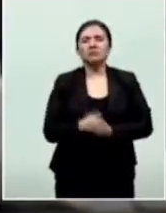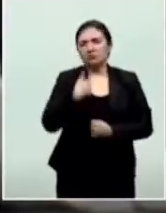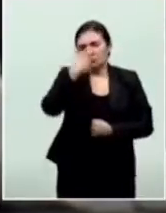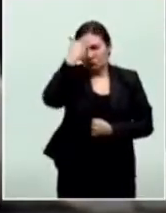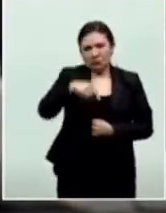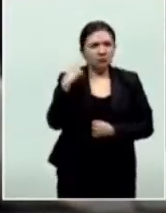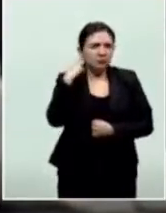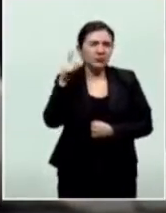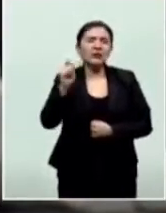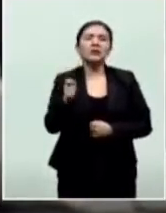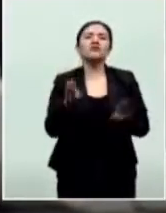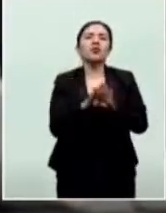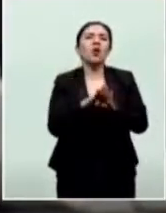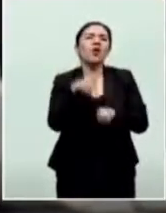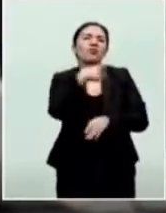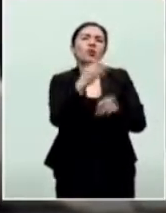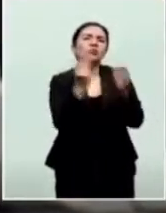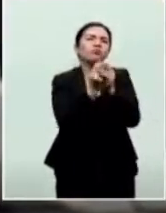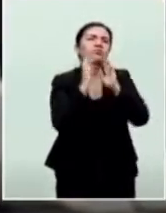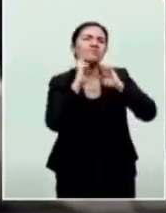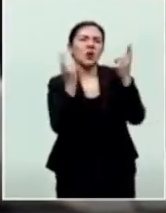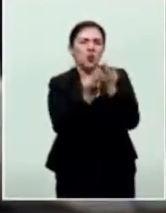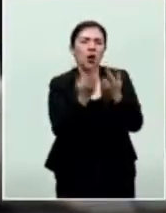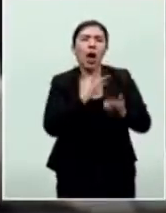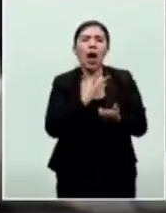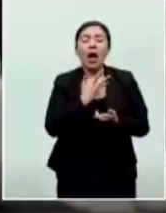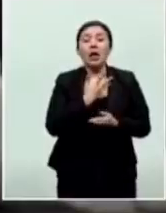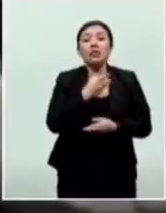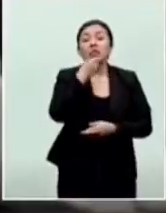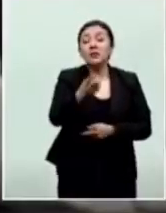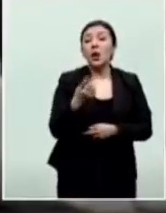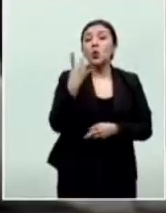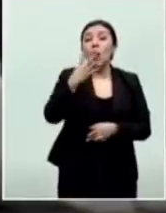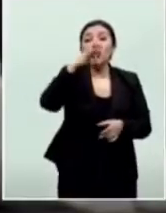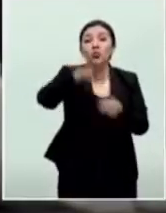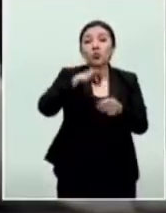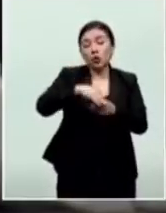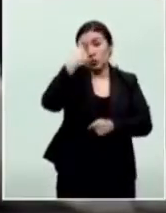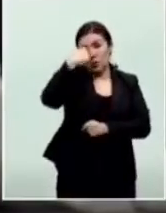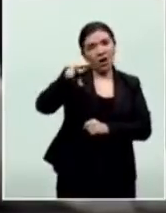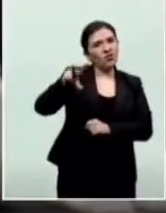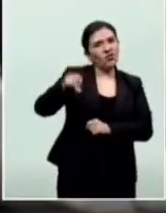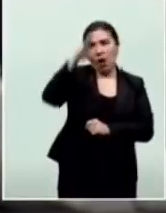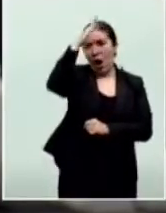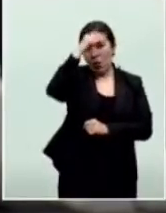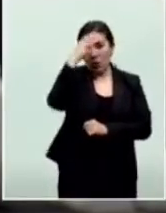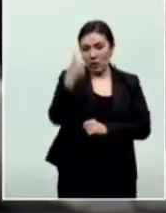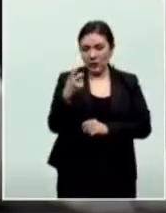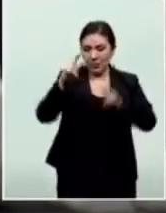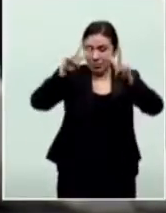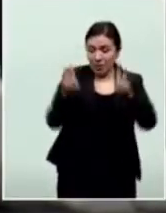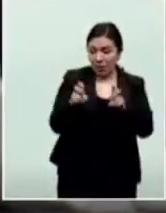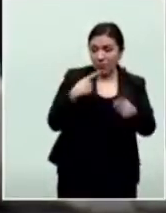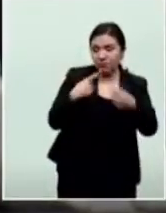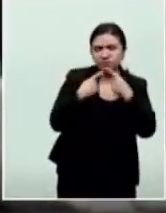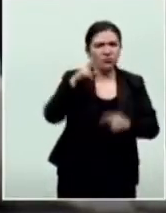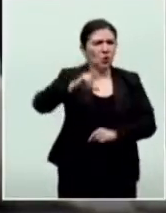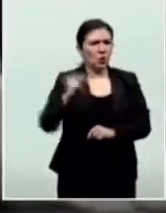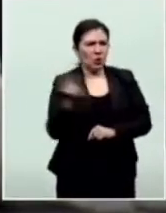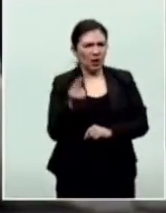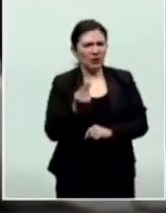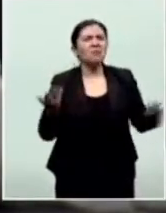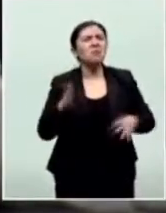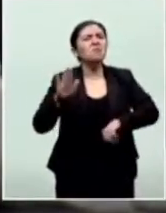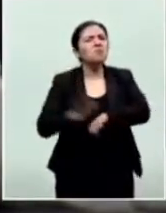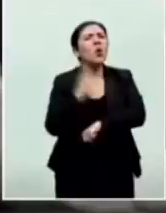discusión en sesión privada hubo al menos cuatro votos en contra de que se atrajera este asunto. En particular, ¿cuál fue